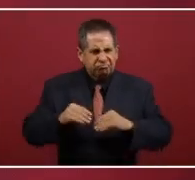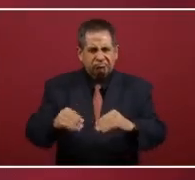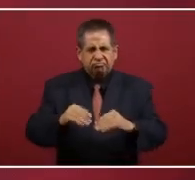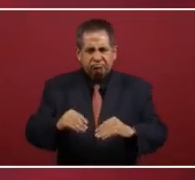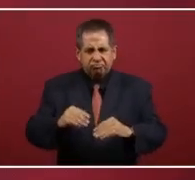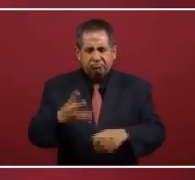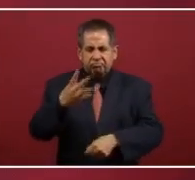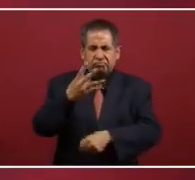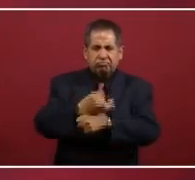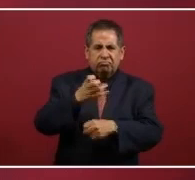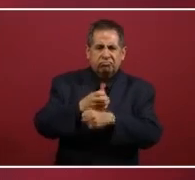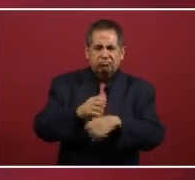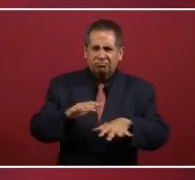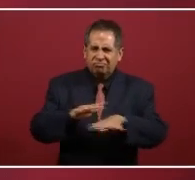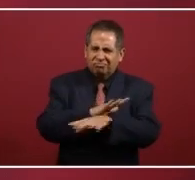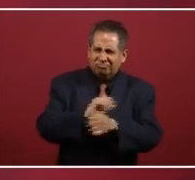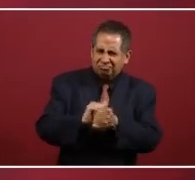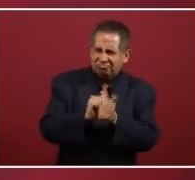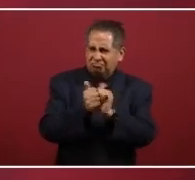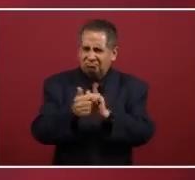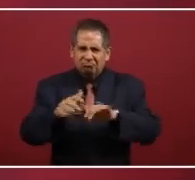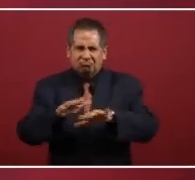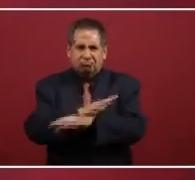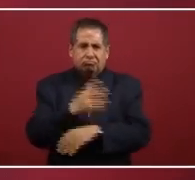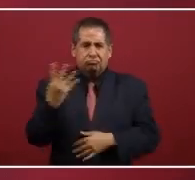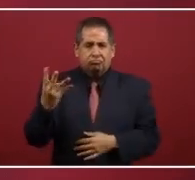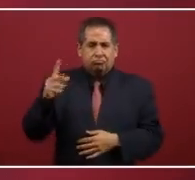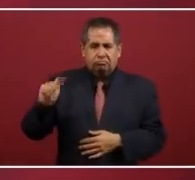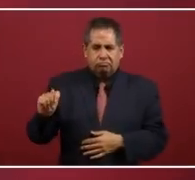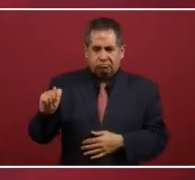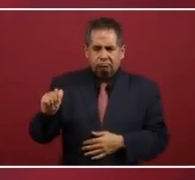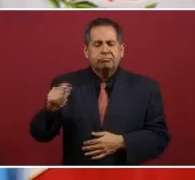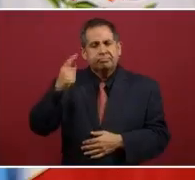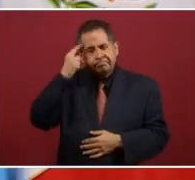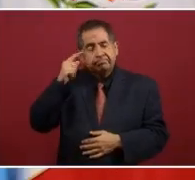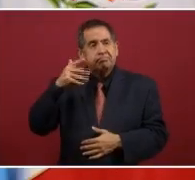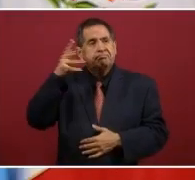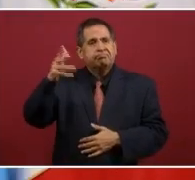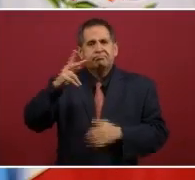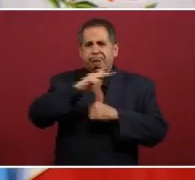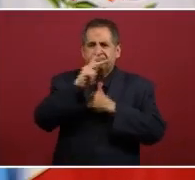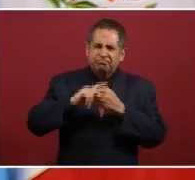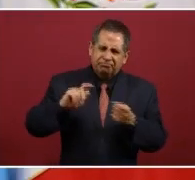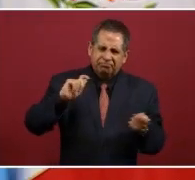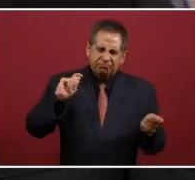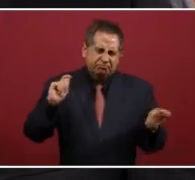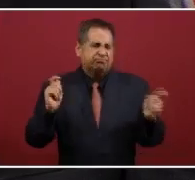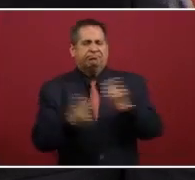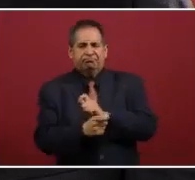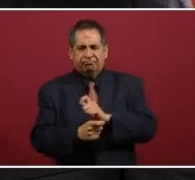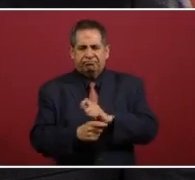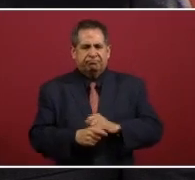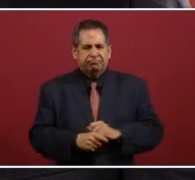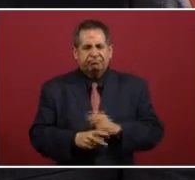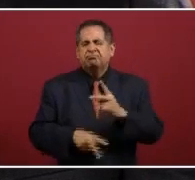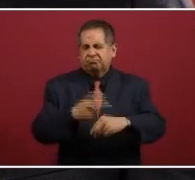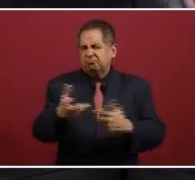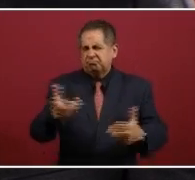cuarta transformación de la vida pública de nuestro país y lo vamos a